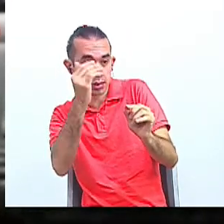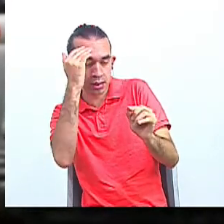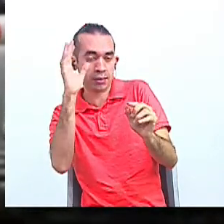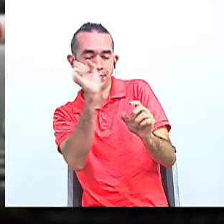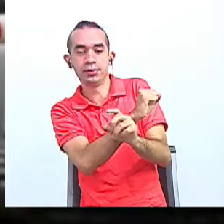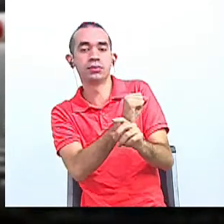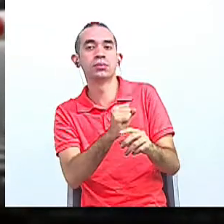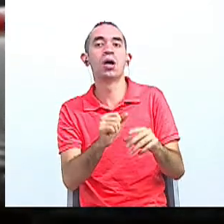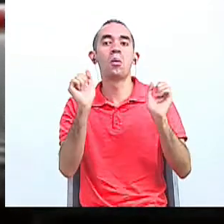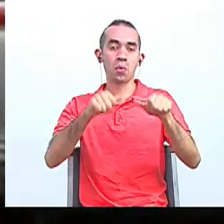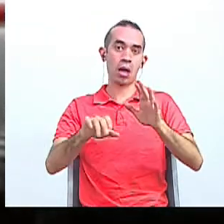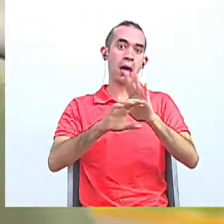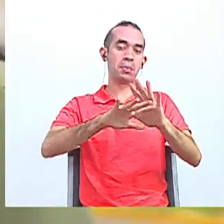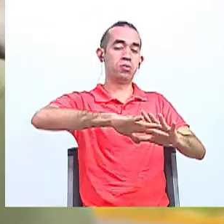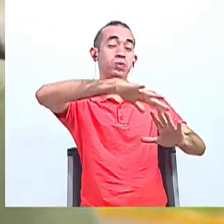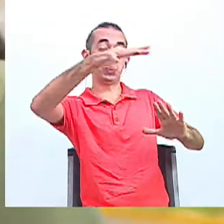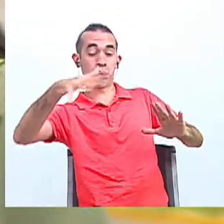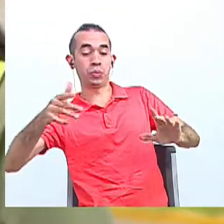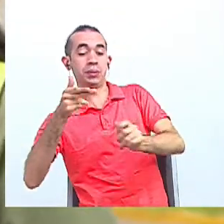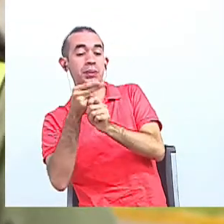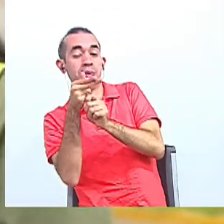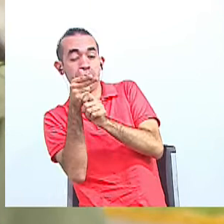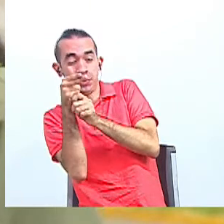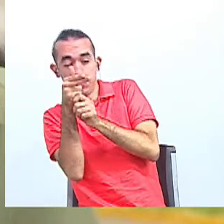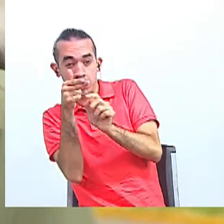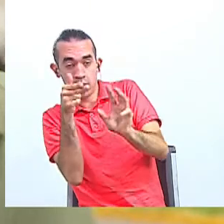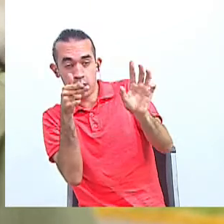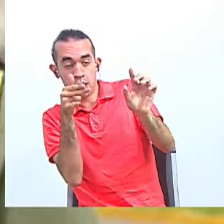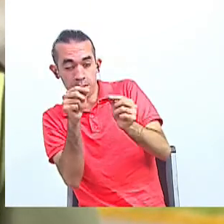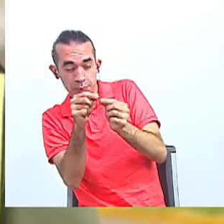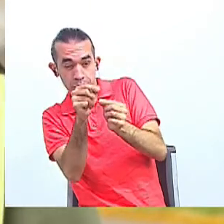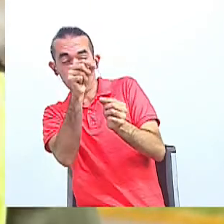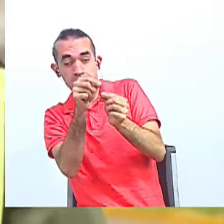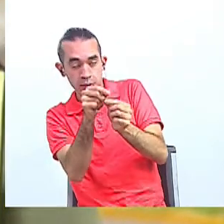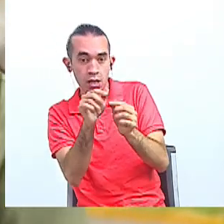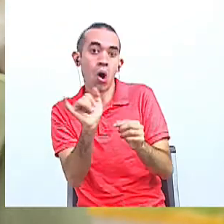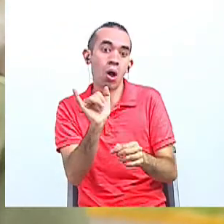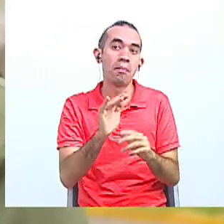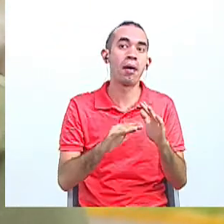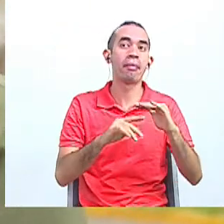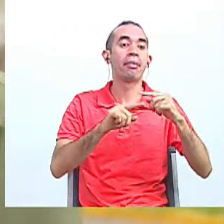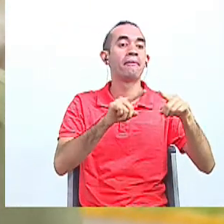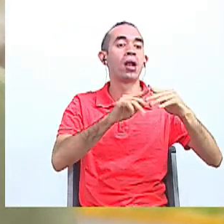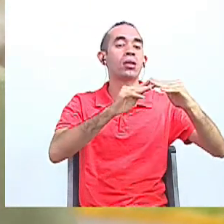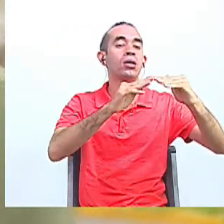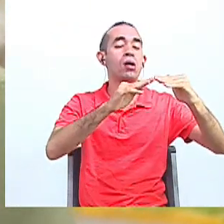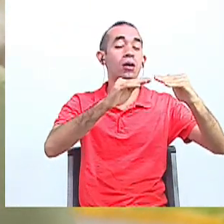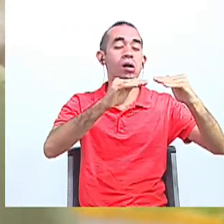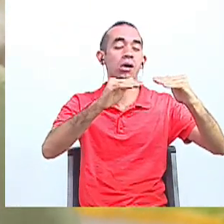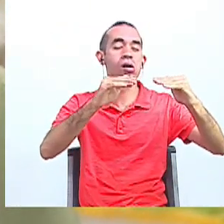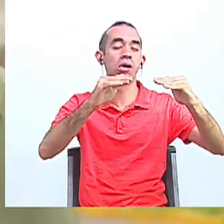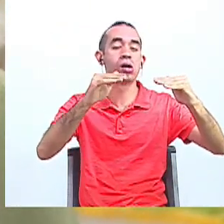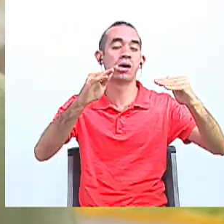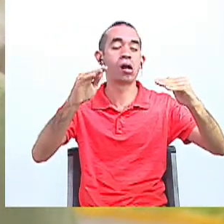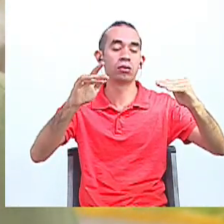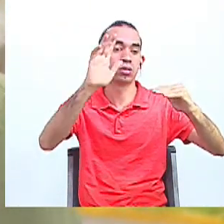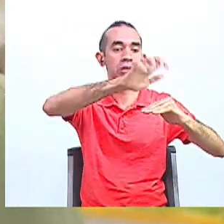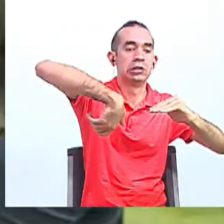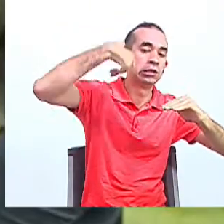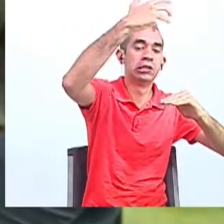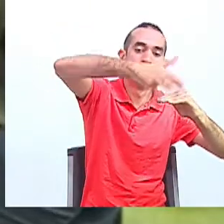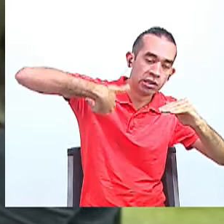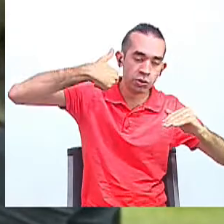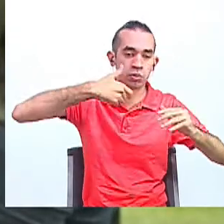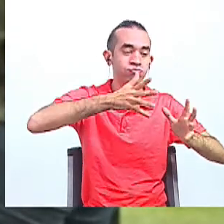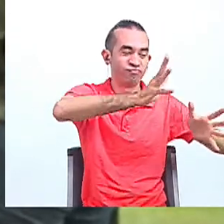de nivel con una elevación específica, o podemos también tener las diferencias de elevaciones para movimientos de tierra, cortes o